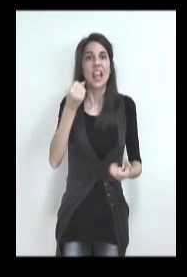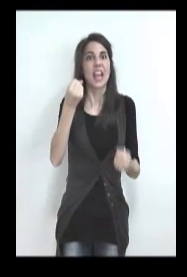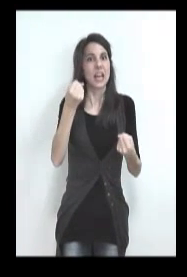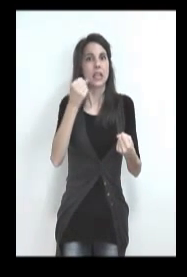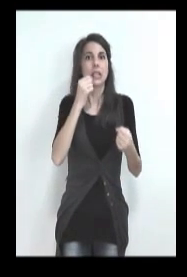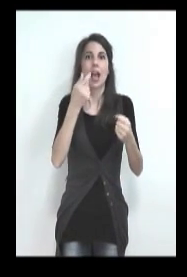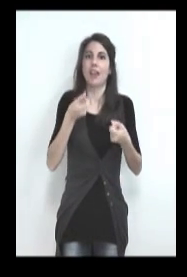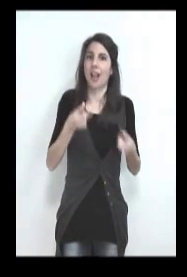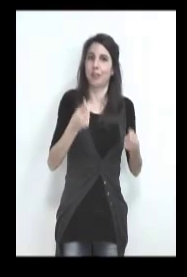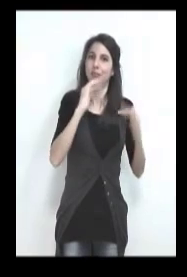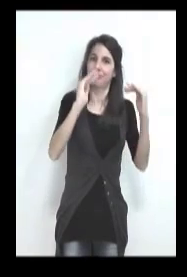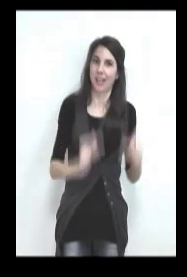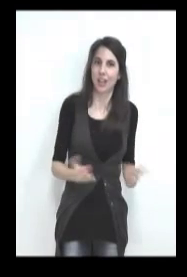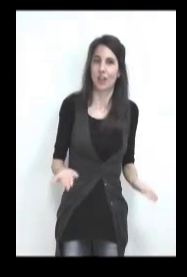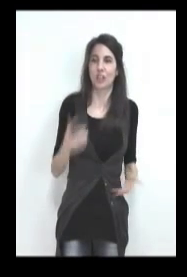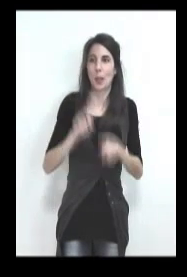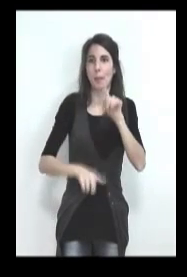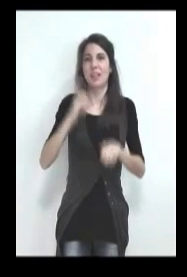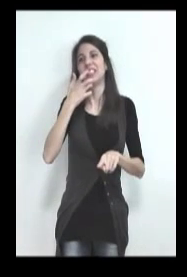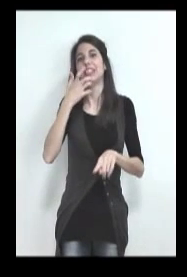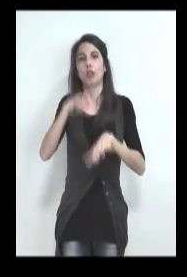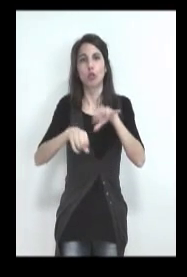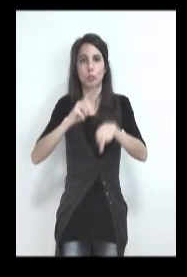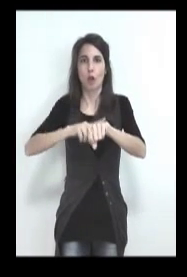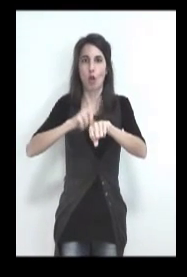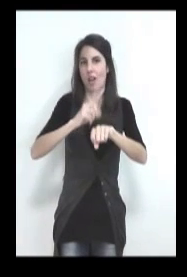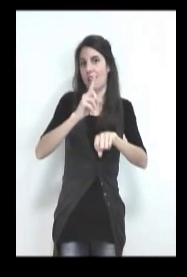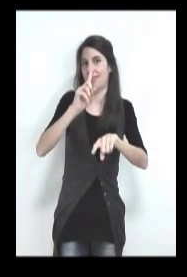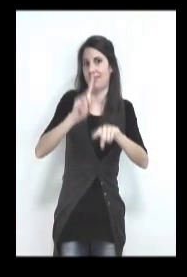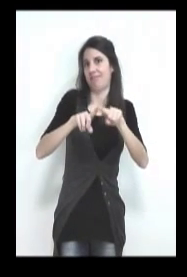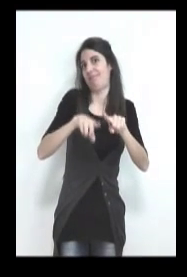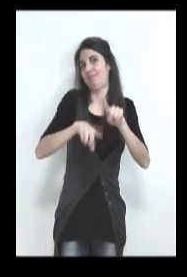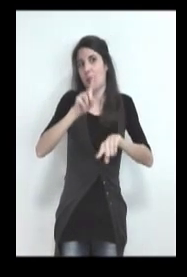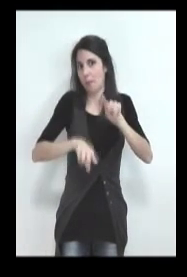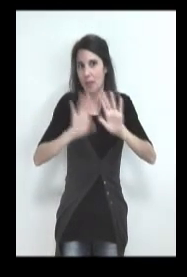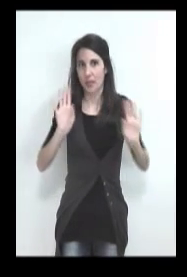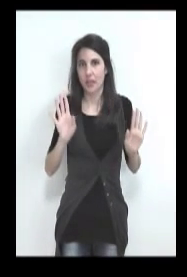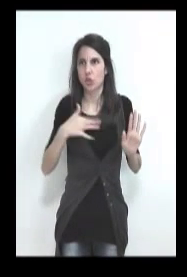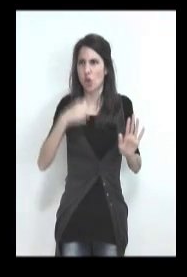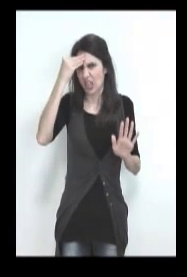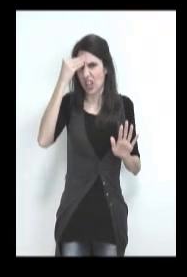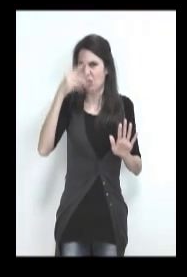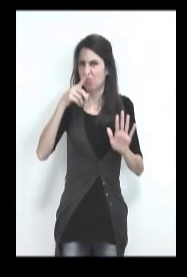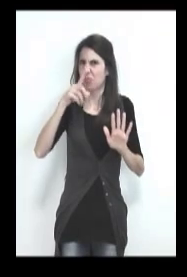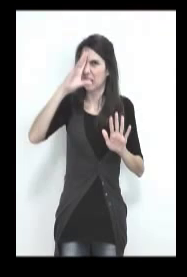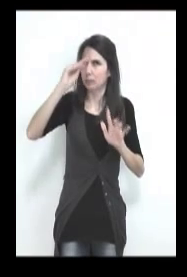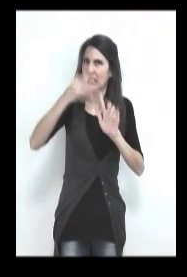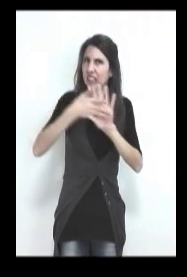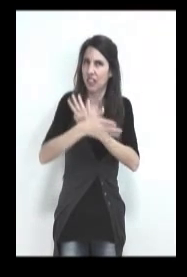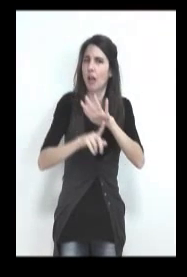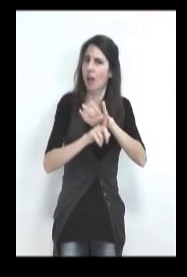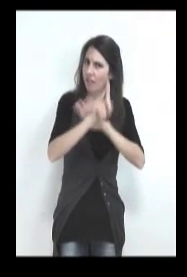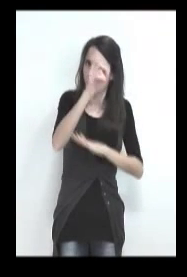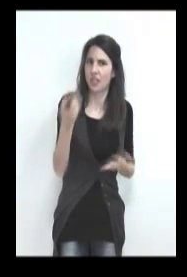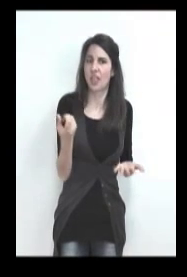consumida en las diferentes horas. Entonces yo creo que sí que se va a avanzar, aunque el Smart pueda caer un poco en desuso, porque sí